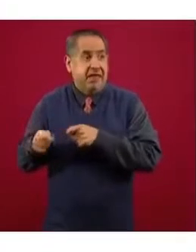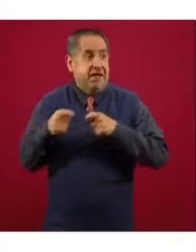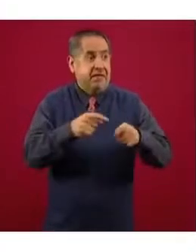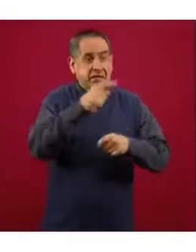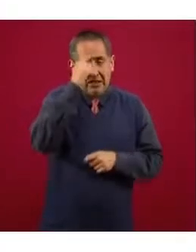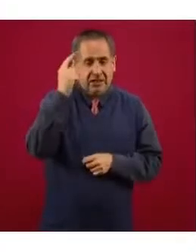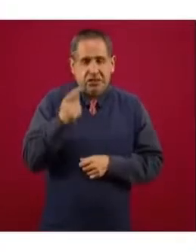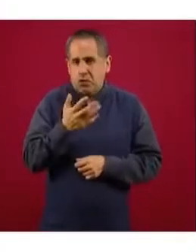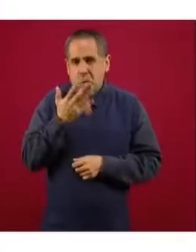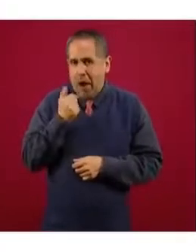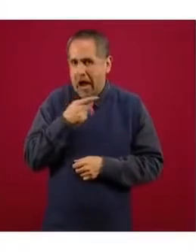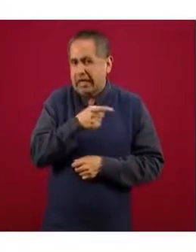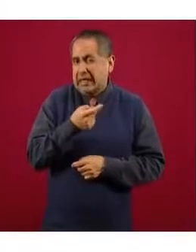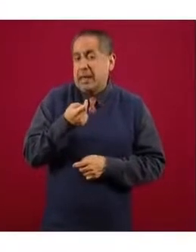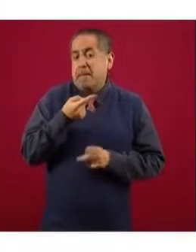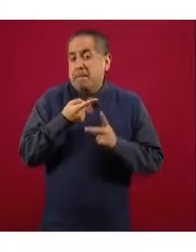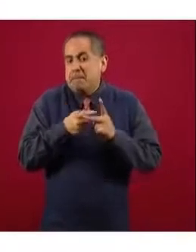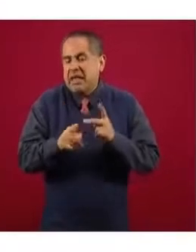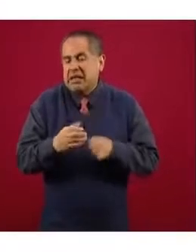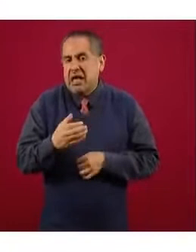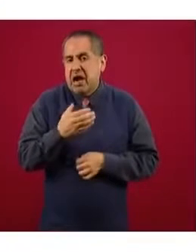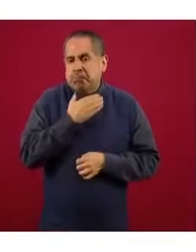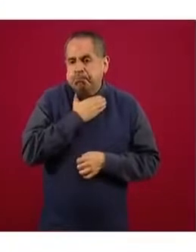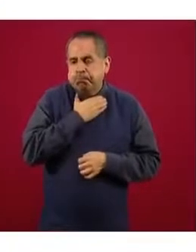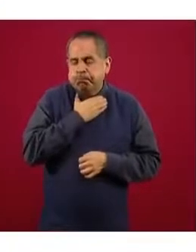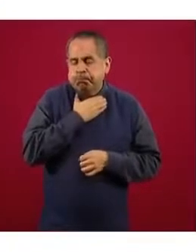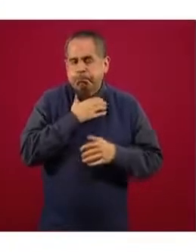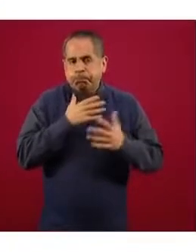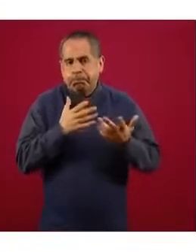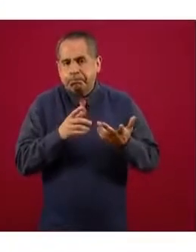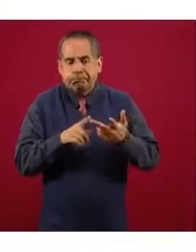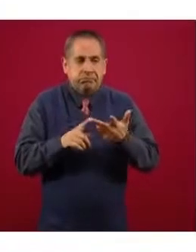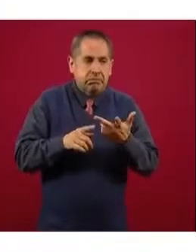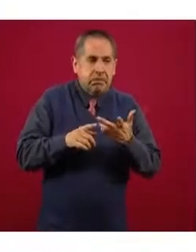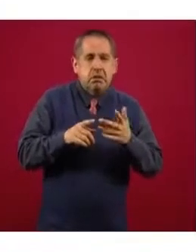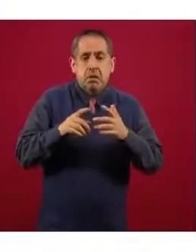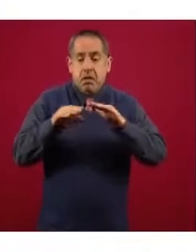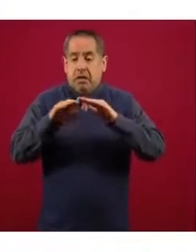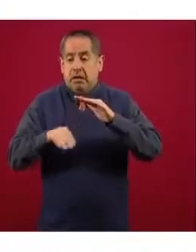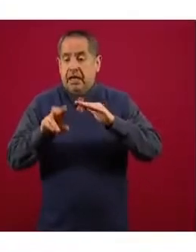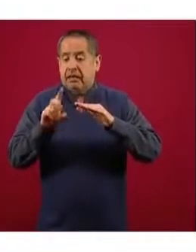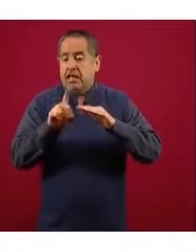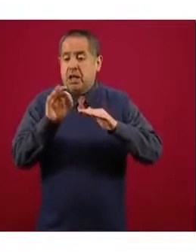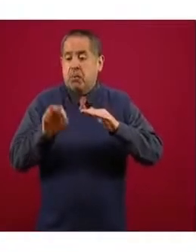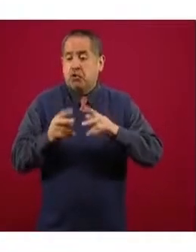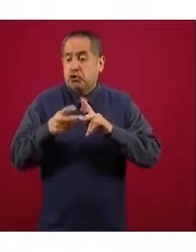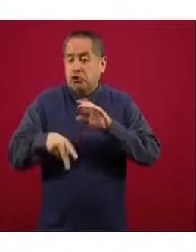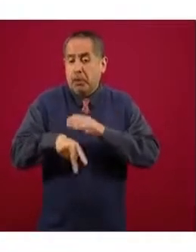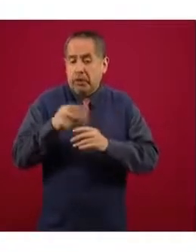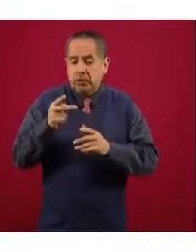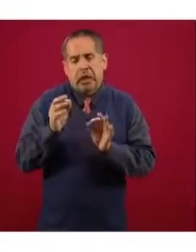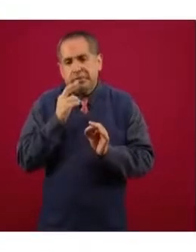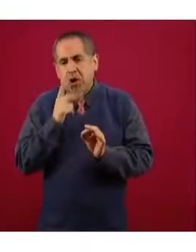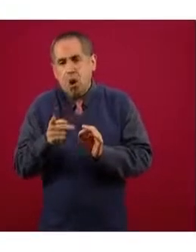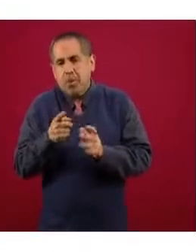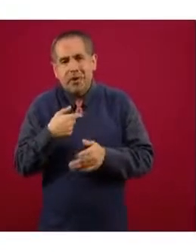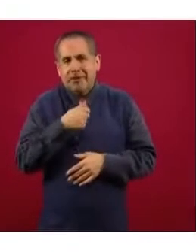mucha disponibilidad y poca ocupación, pero un 30% de nivel de seguridad también Nayarit